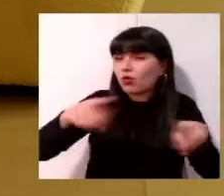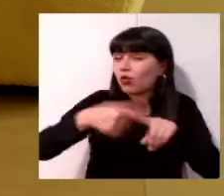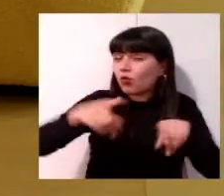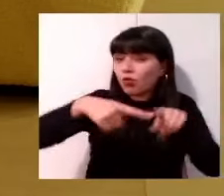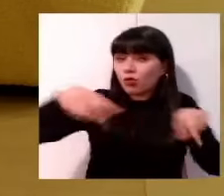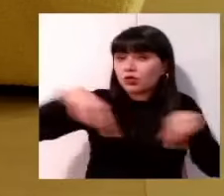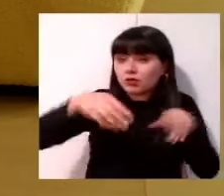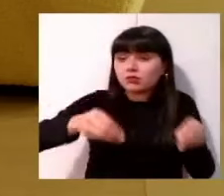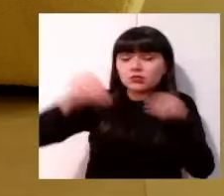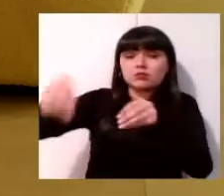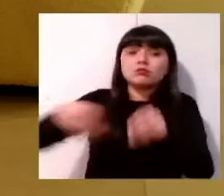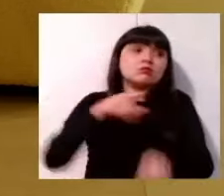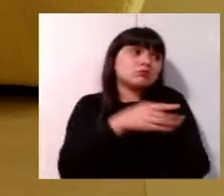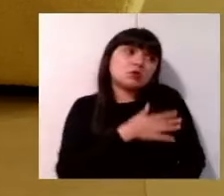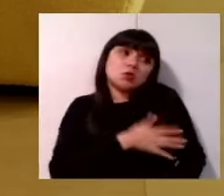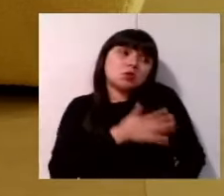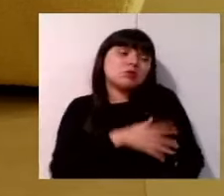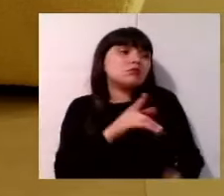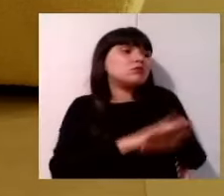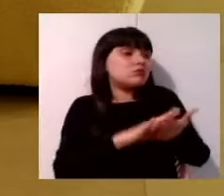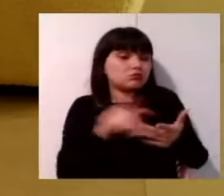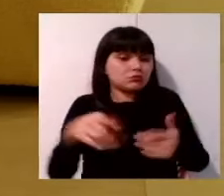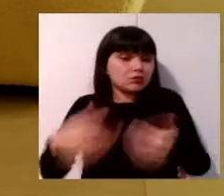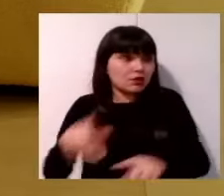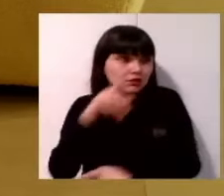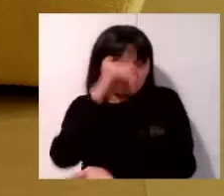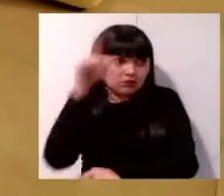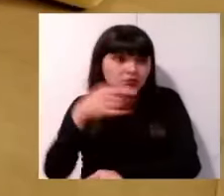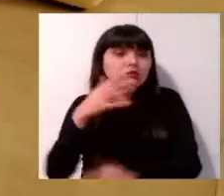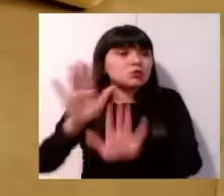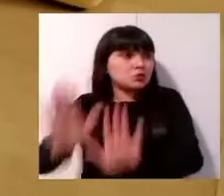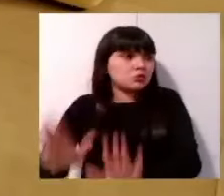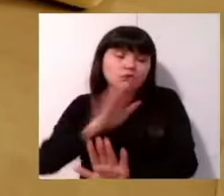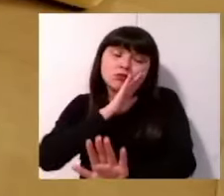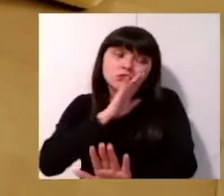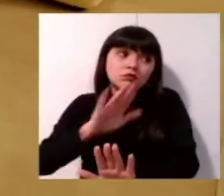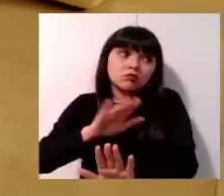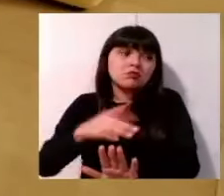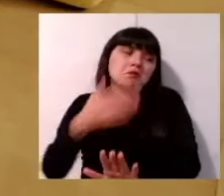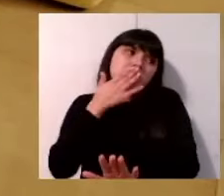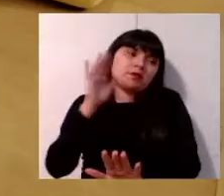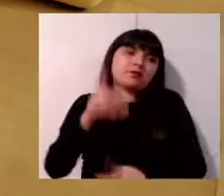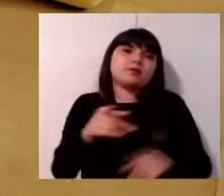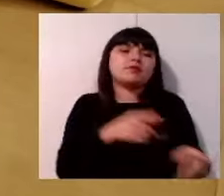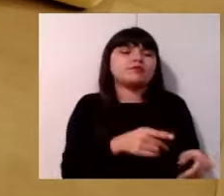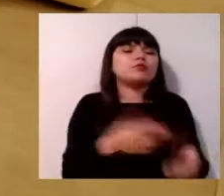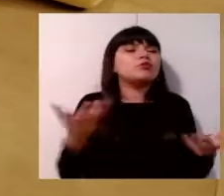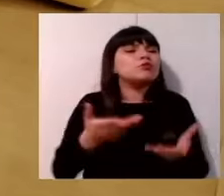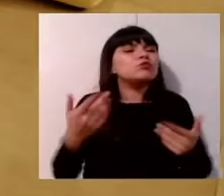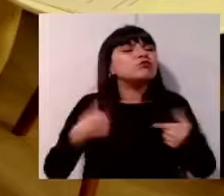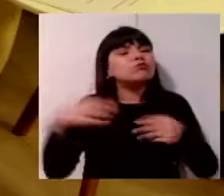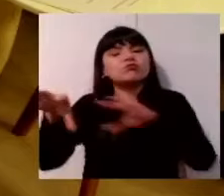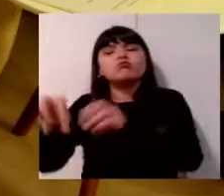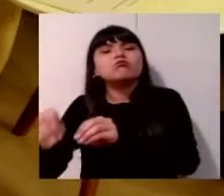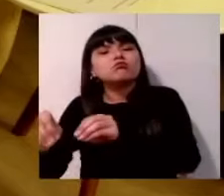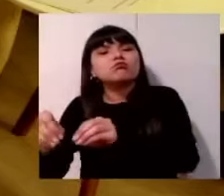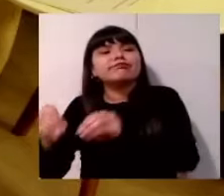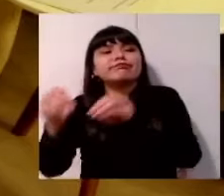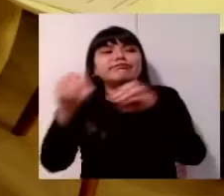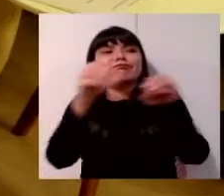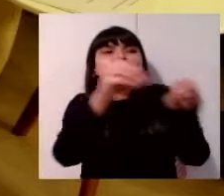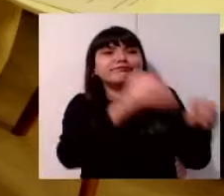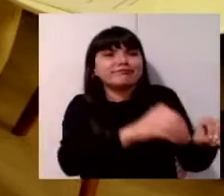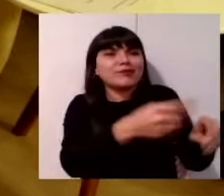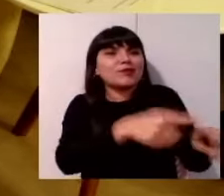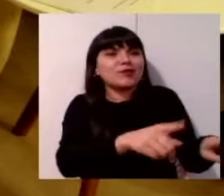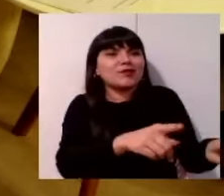acostumbrarlos a que duerman en su pieza, lo mejor es hacerlo lo antes posible, sí. ¿Y cómo uno hace esa transición? Porque a veces te dicen... Ya, acá yo no